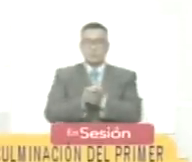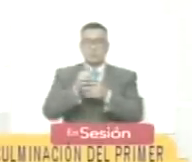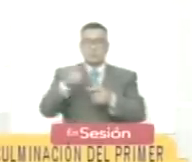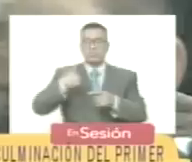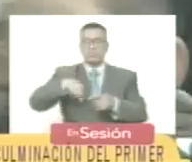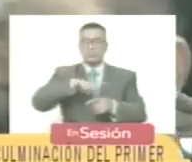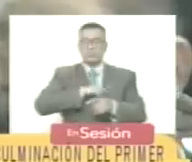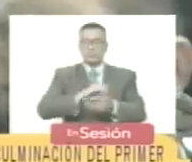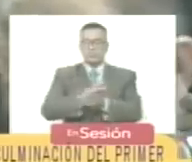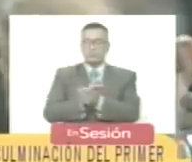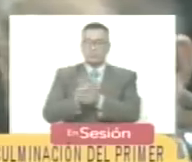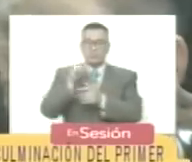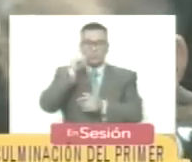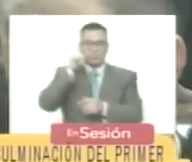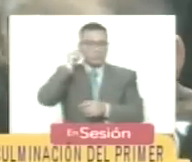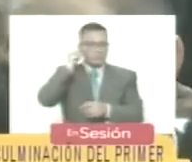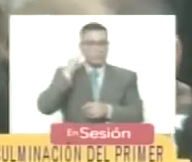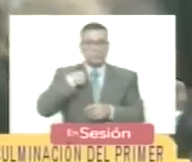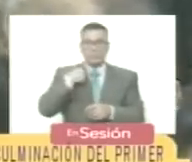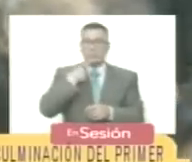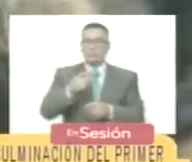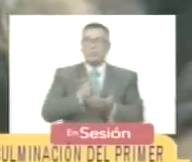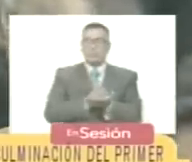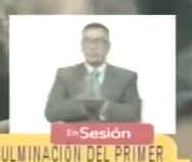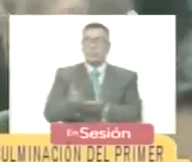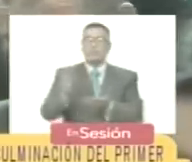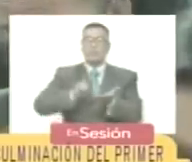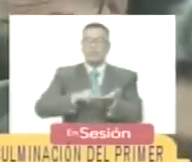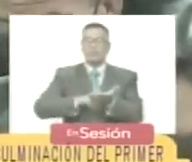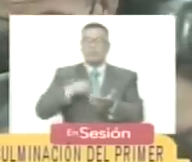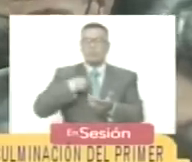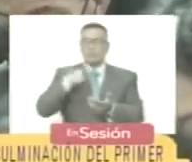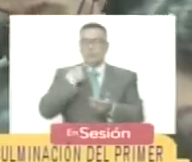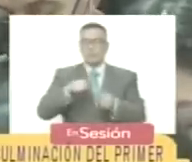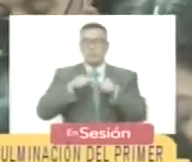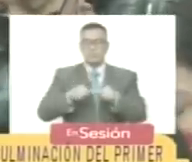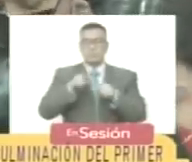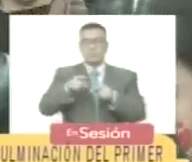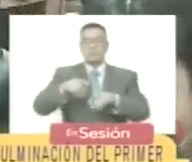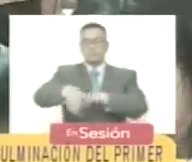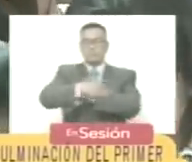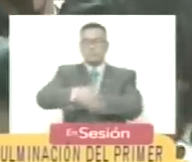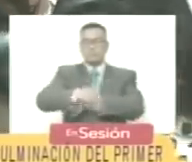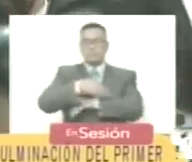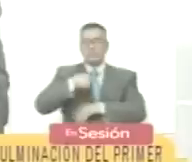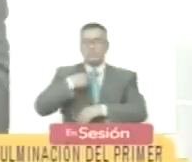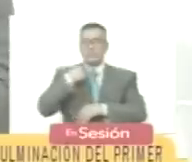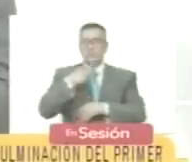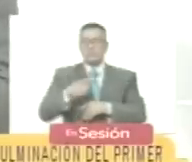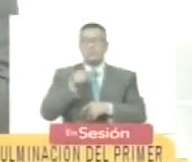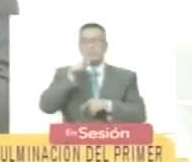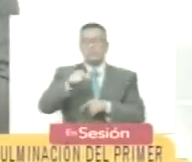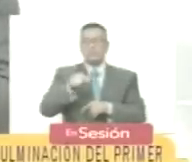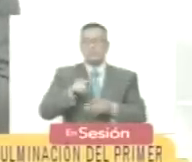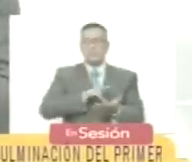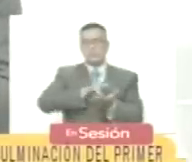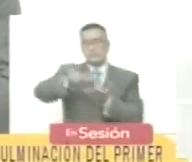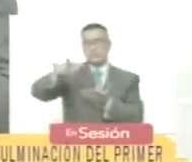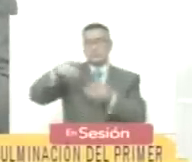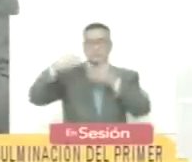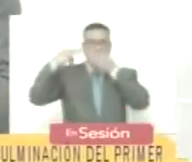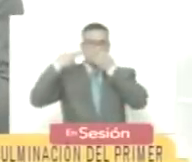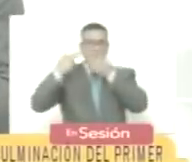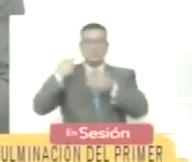nuestros compatriotas. Lo hemos dicho y lo seguiremos repitiendo y nos mantendremos en la calle diciendo, ese avión secuestrado lo